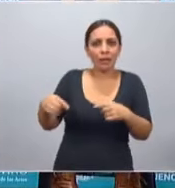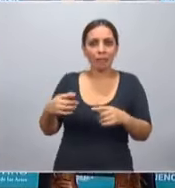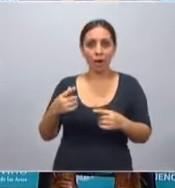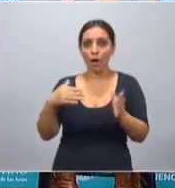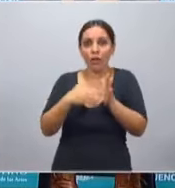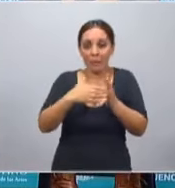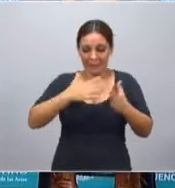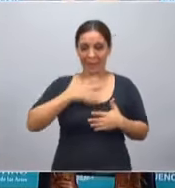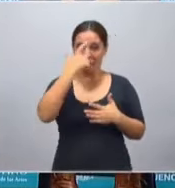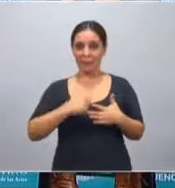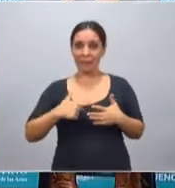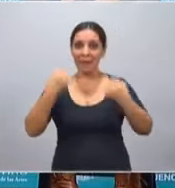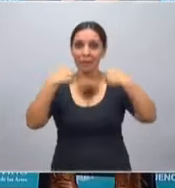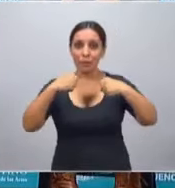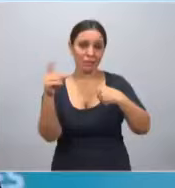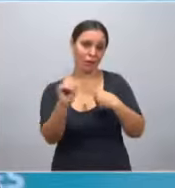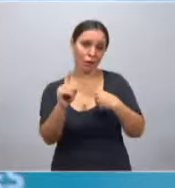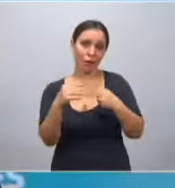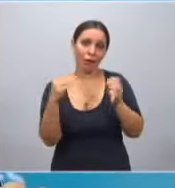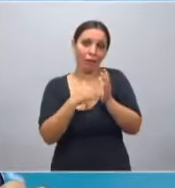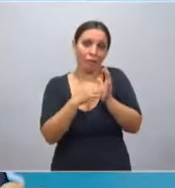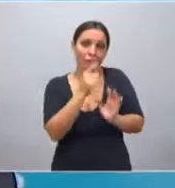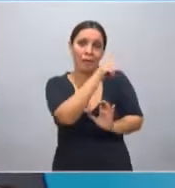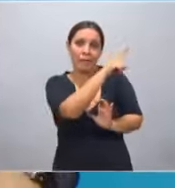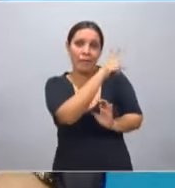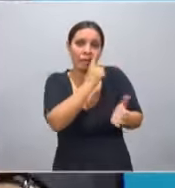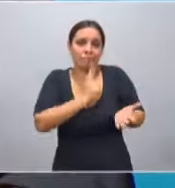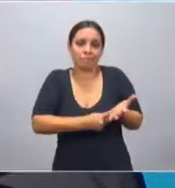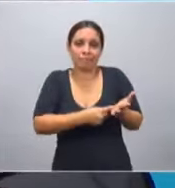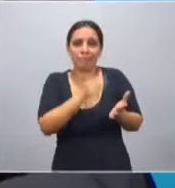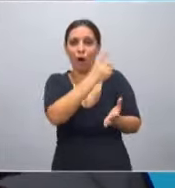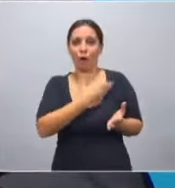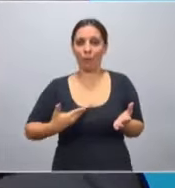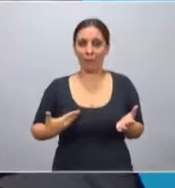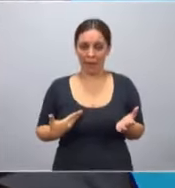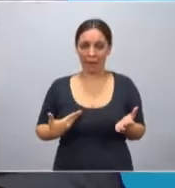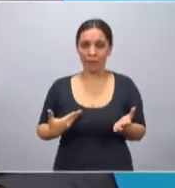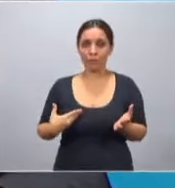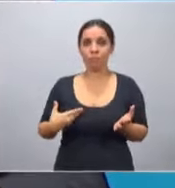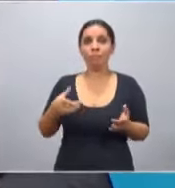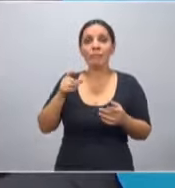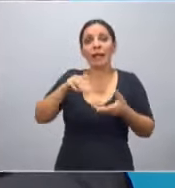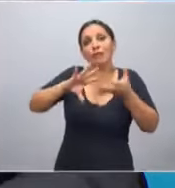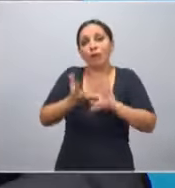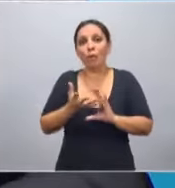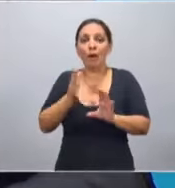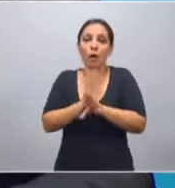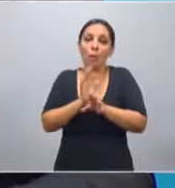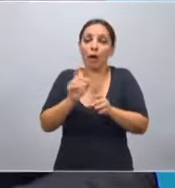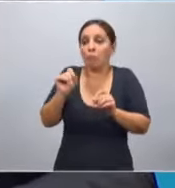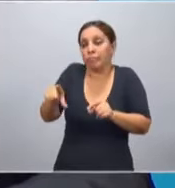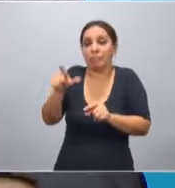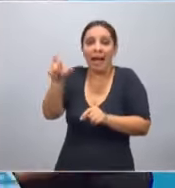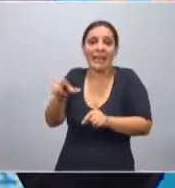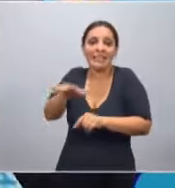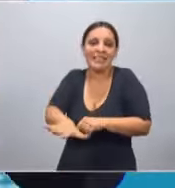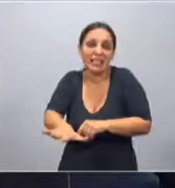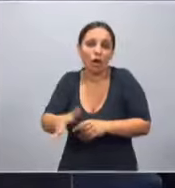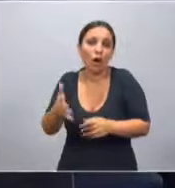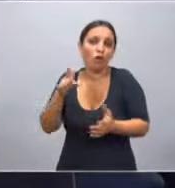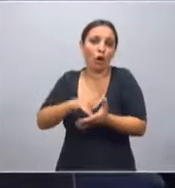su esfuerzo que son esas condiciones en en las que azarosamente le tocó le